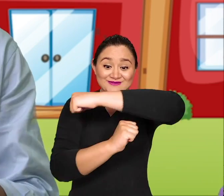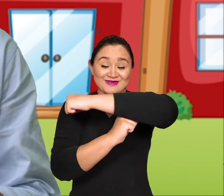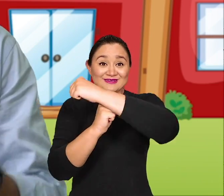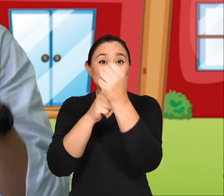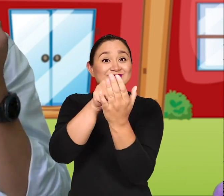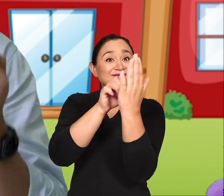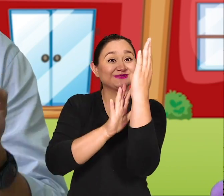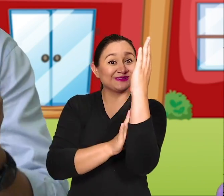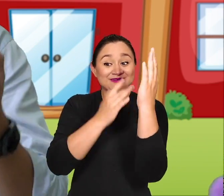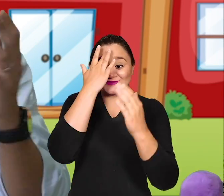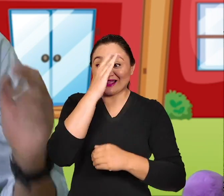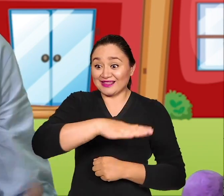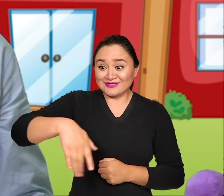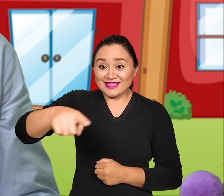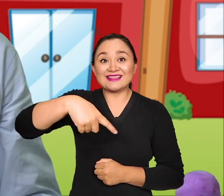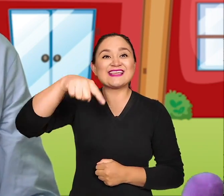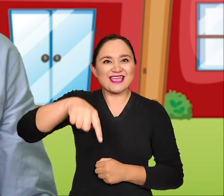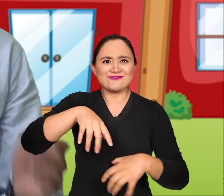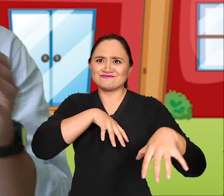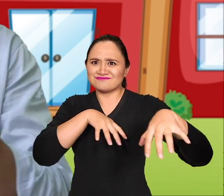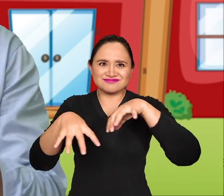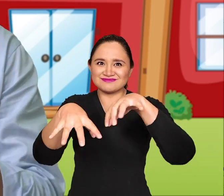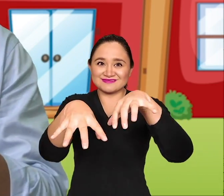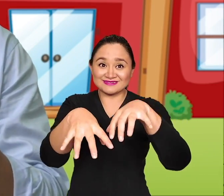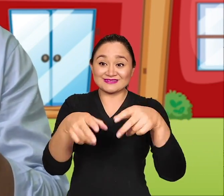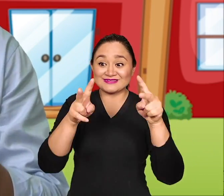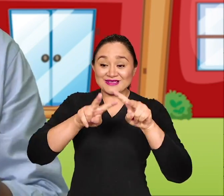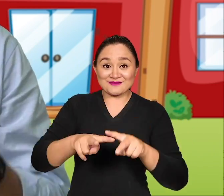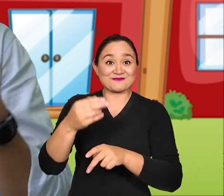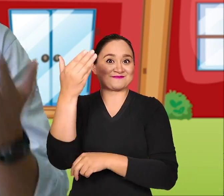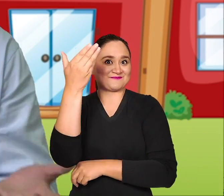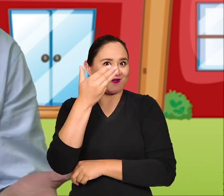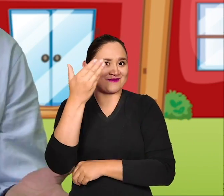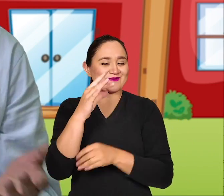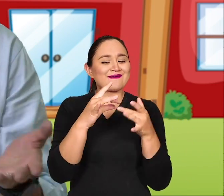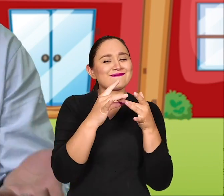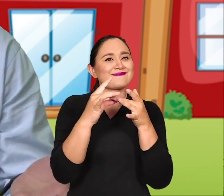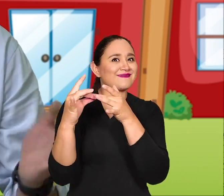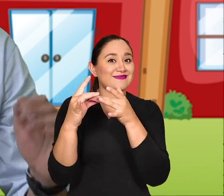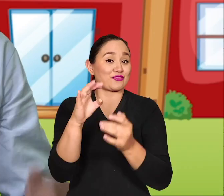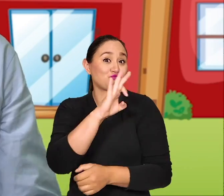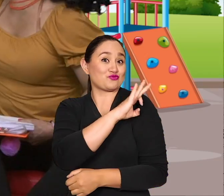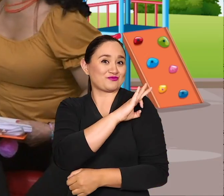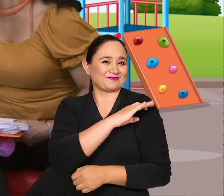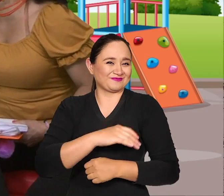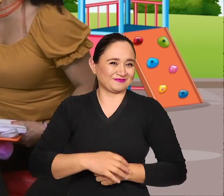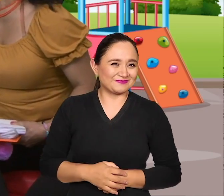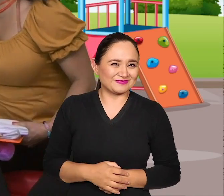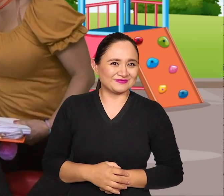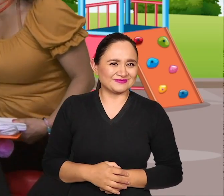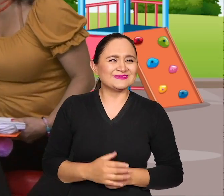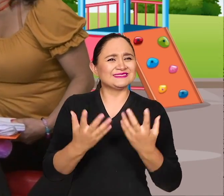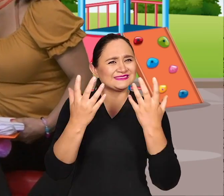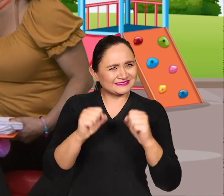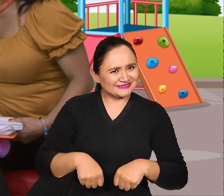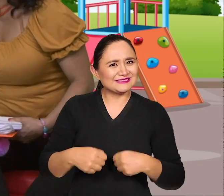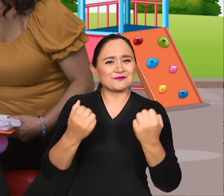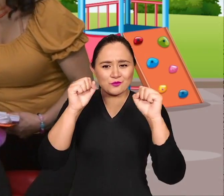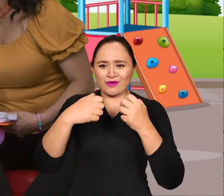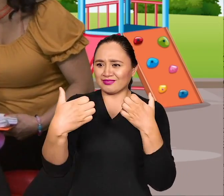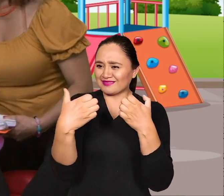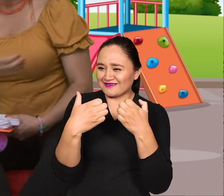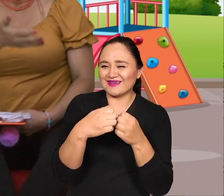estudiante tiene un rol protagónico en el aprendizaje y la persona docente es mediadora y tutora. Tenemos que vernos más a menudo